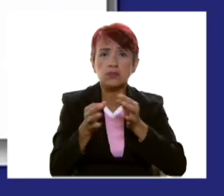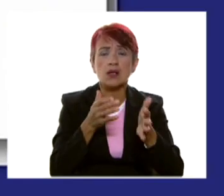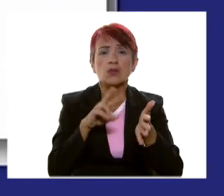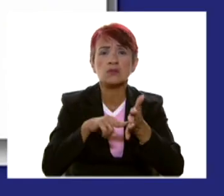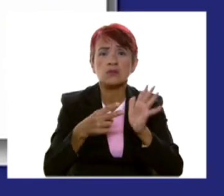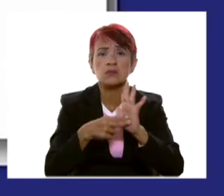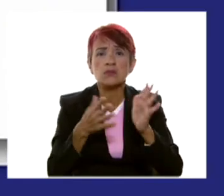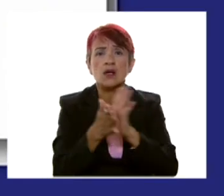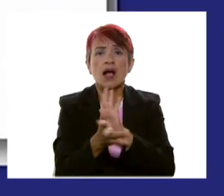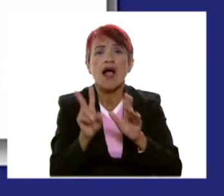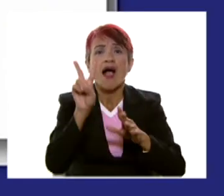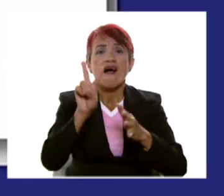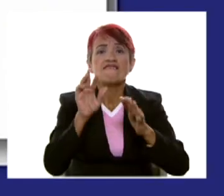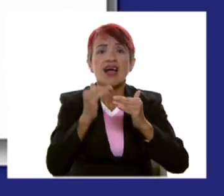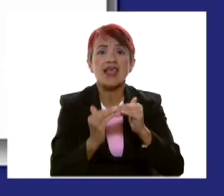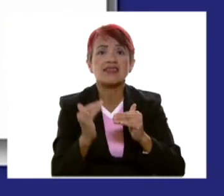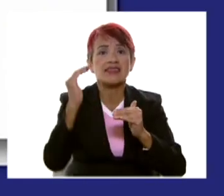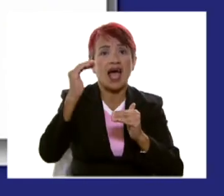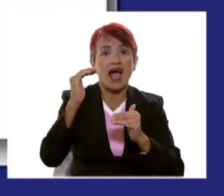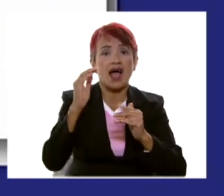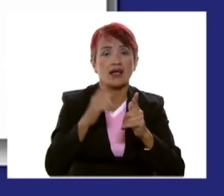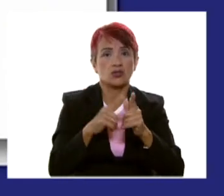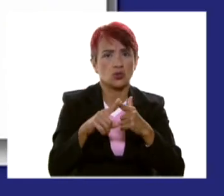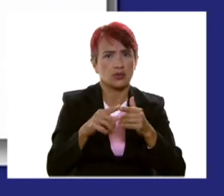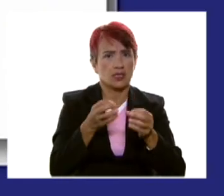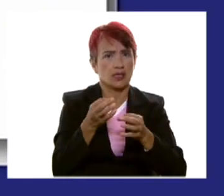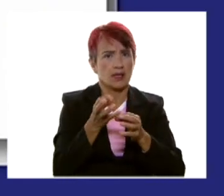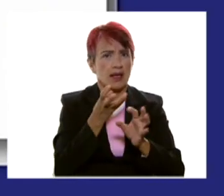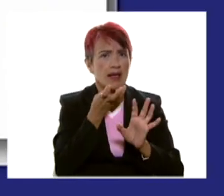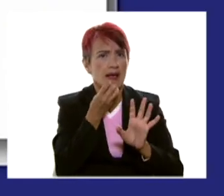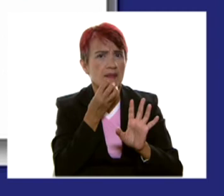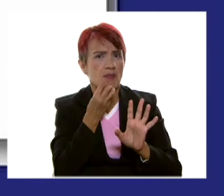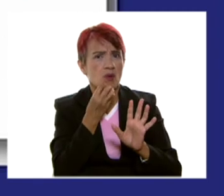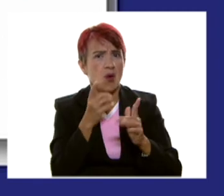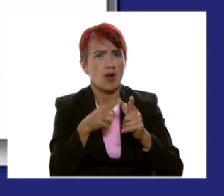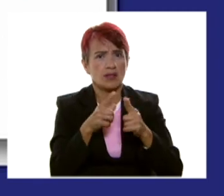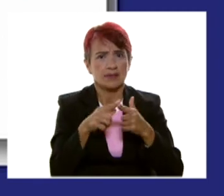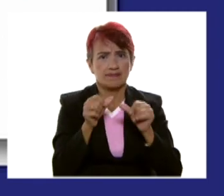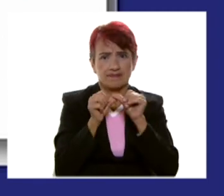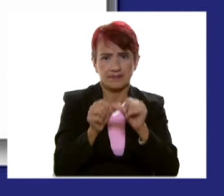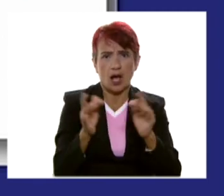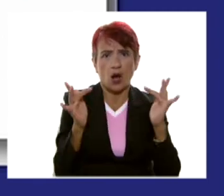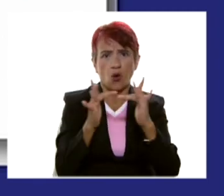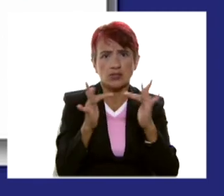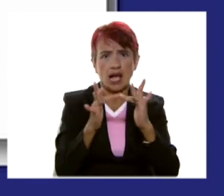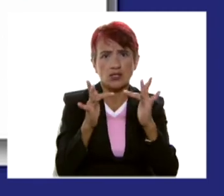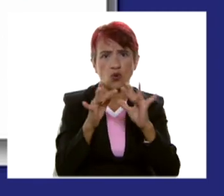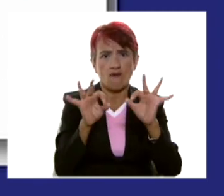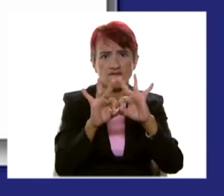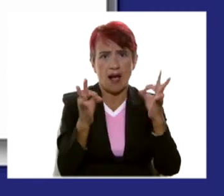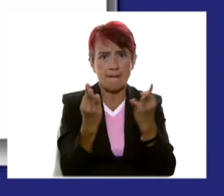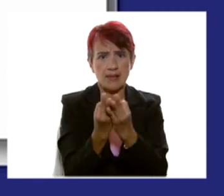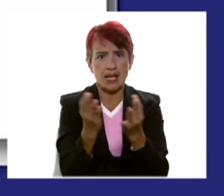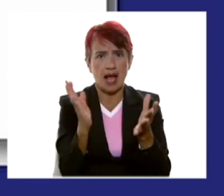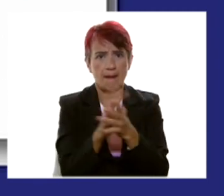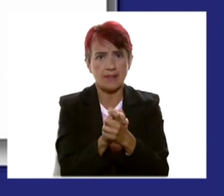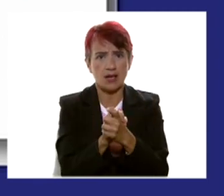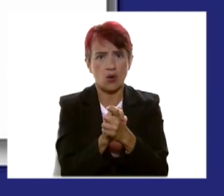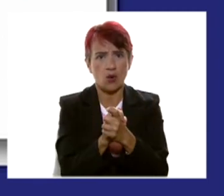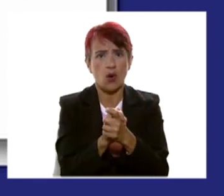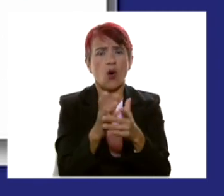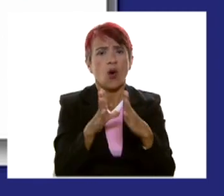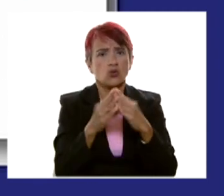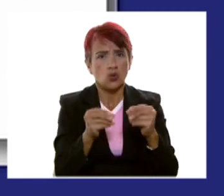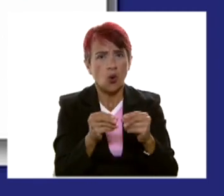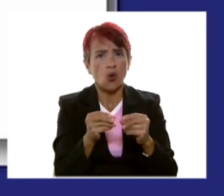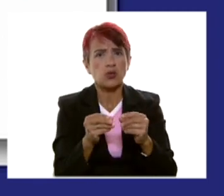posibles ventajas. Es posible que dentro de ellas digan que permiten mantener el contacto con familiares y amigos y también